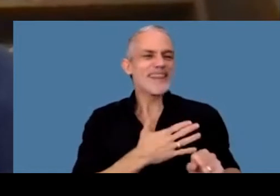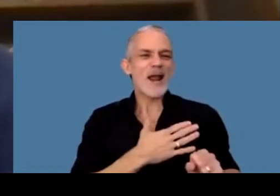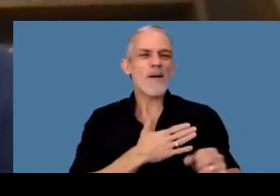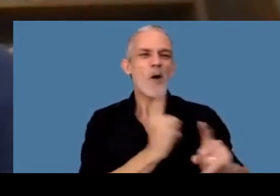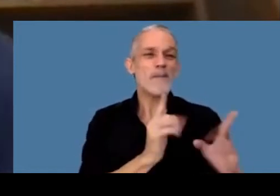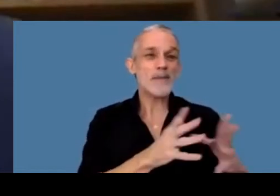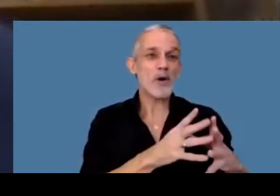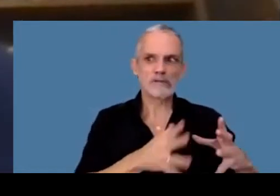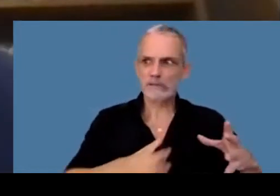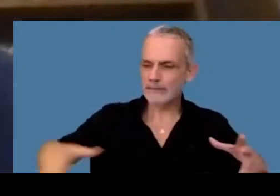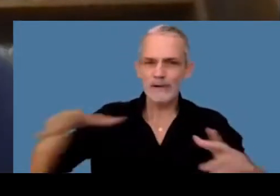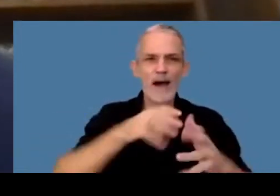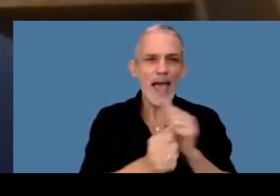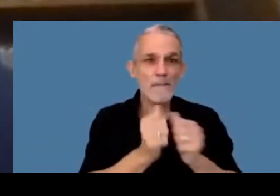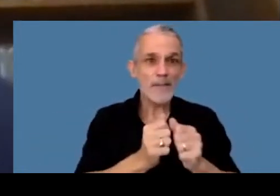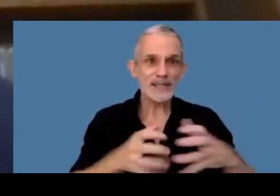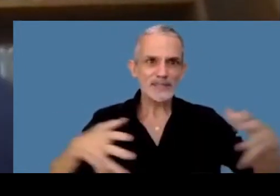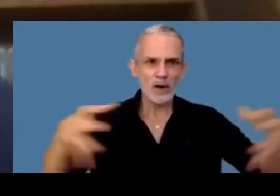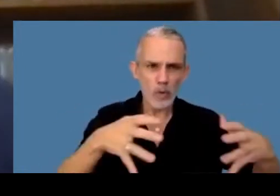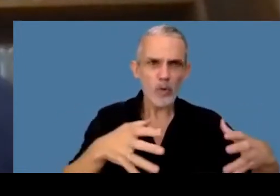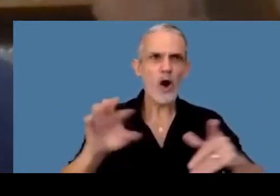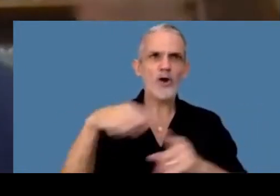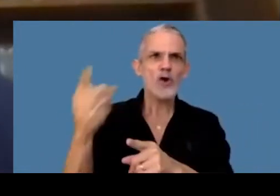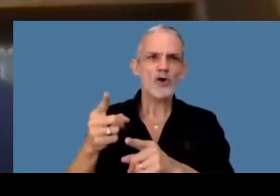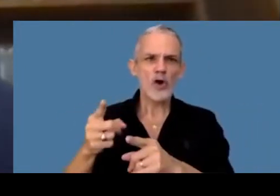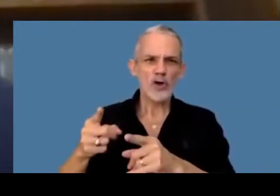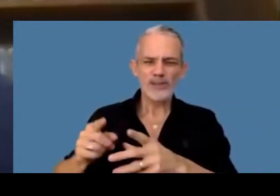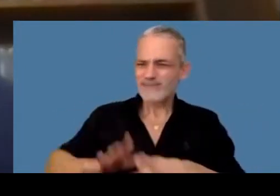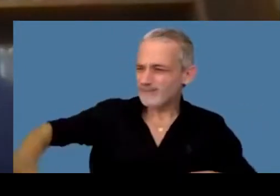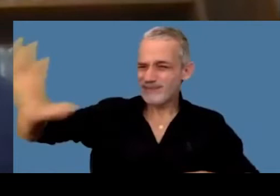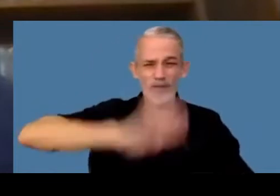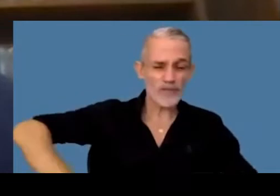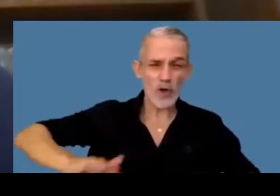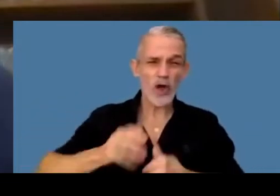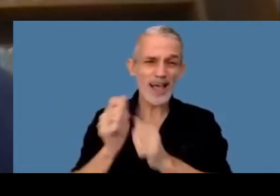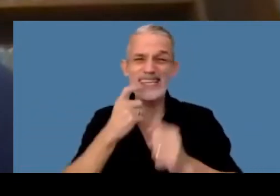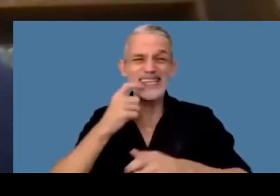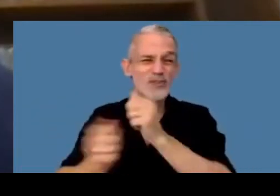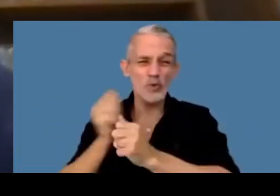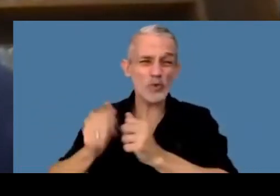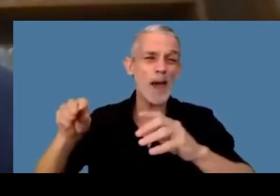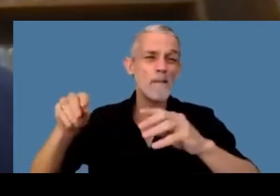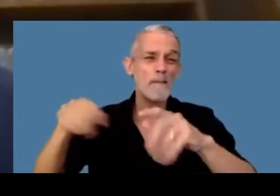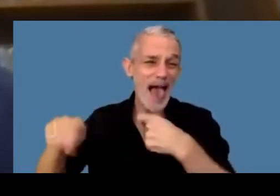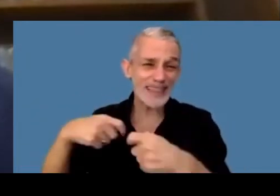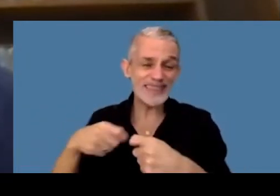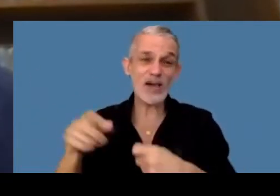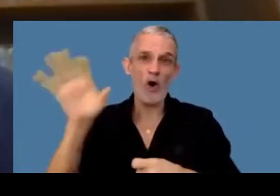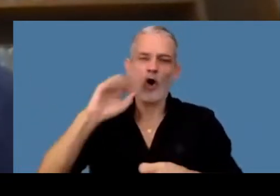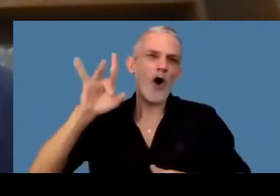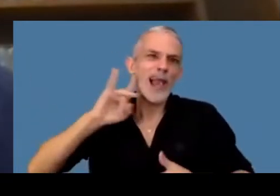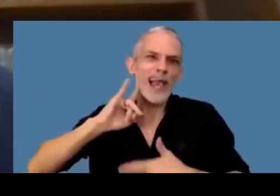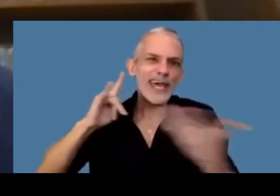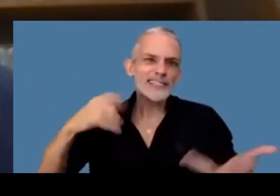otro juntarme con toda la industria del caucho, del plástico o la industria láctea de la Argentina.